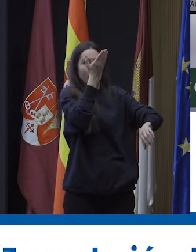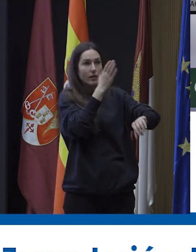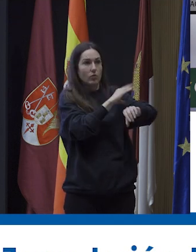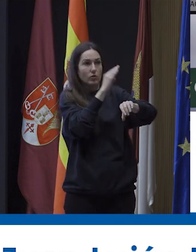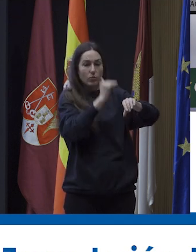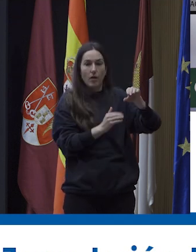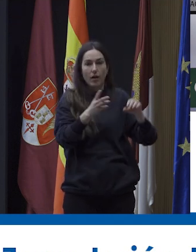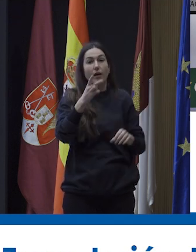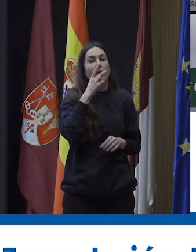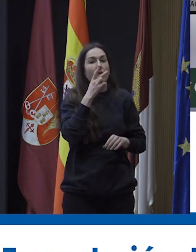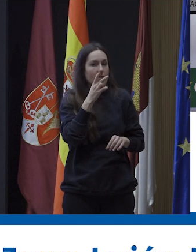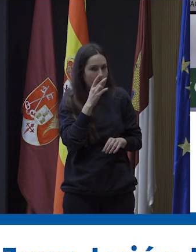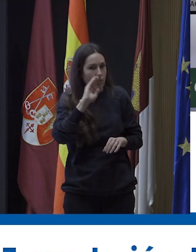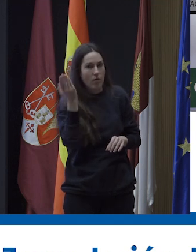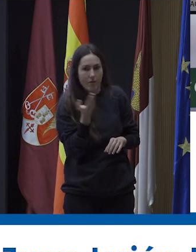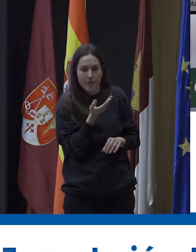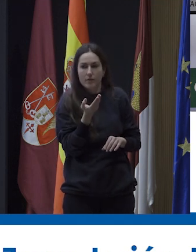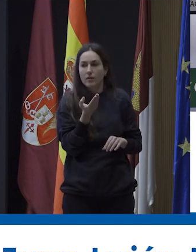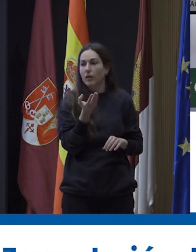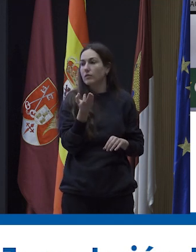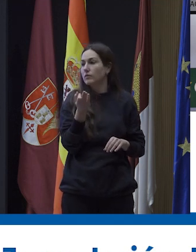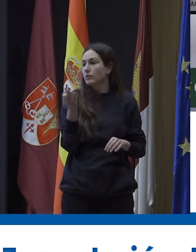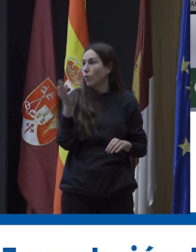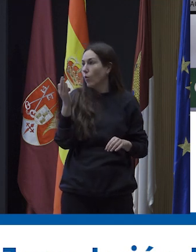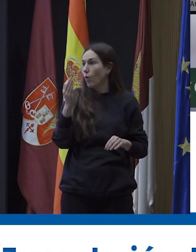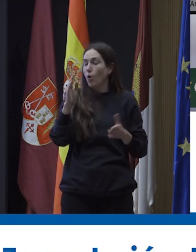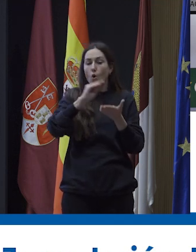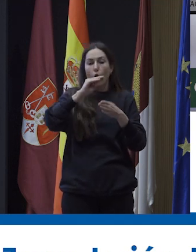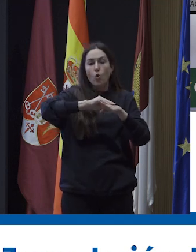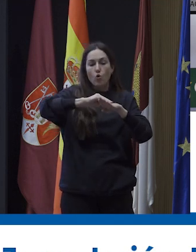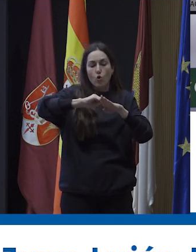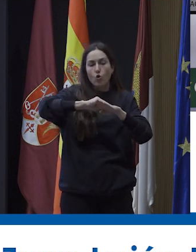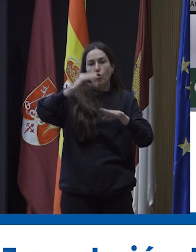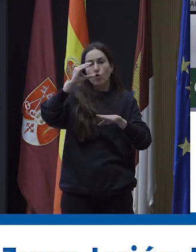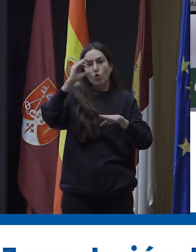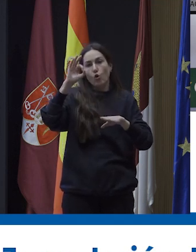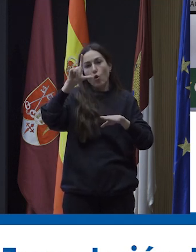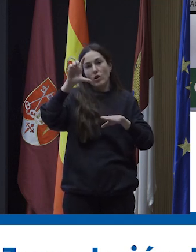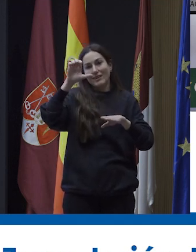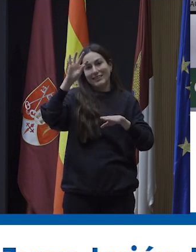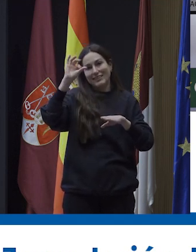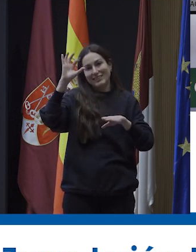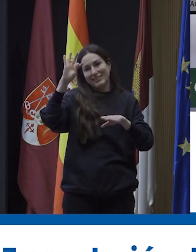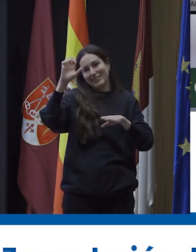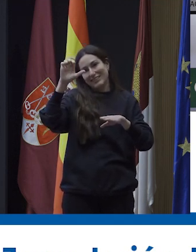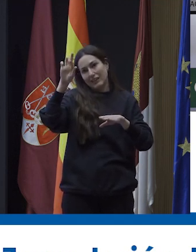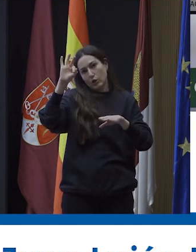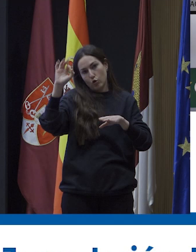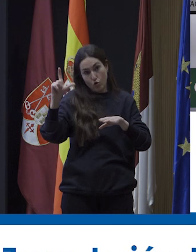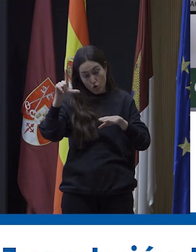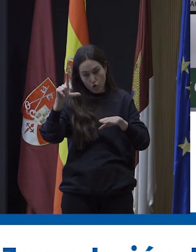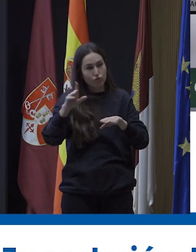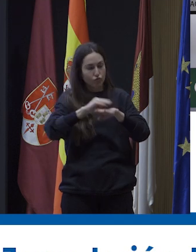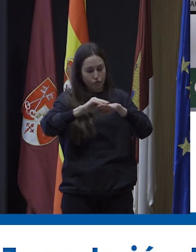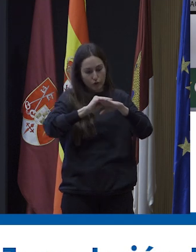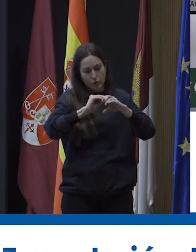el tabaco, por si hay más colesterol en la sangre se van produciendo depósitos y todo eso va provocando unos cambios en la arteria que